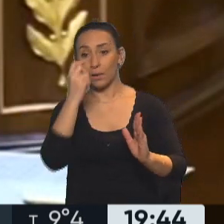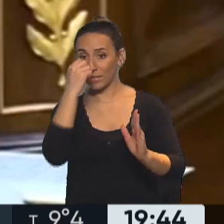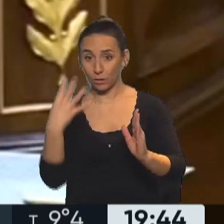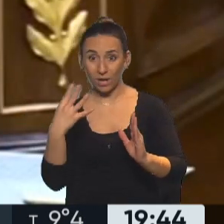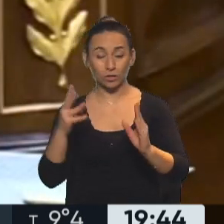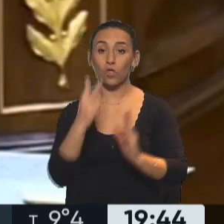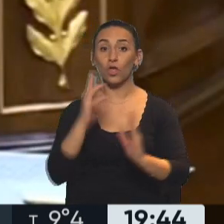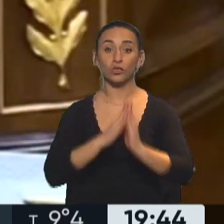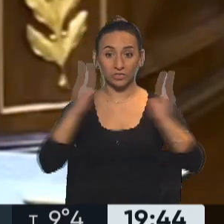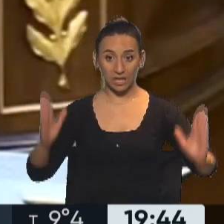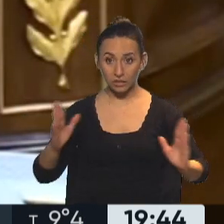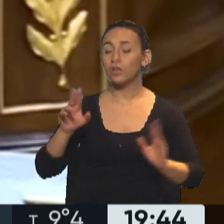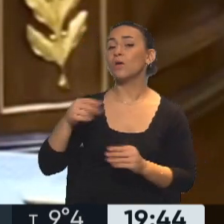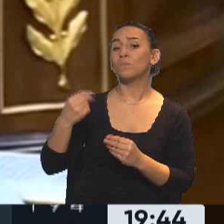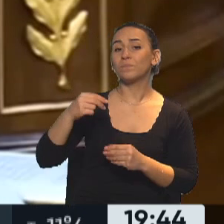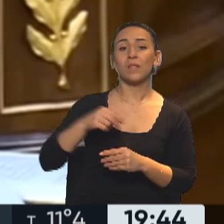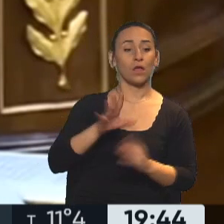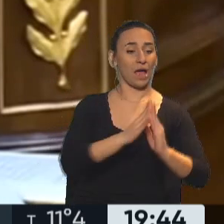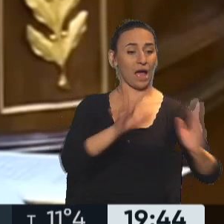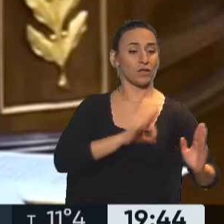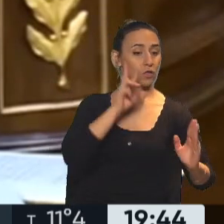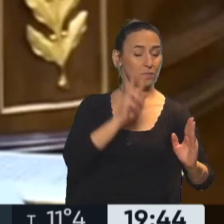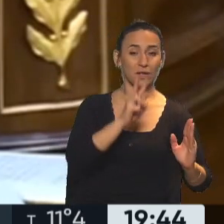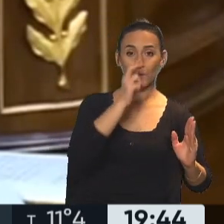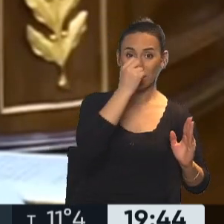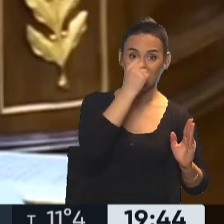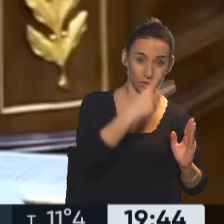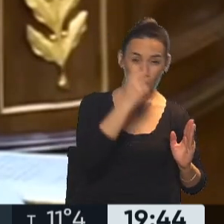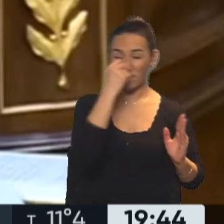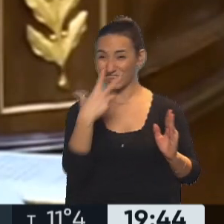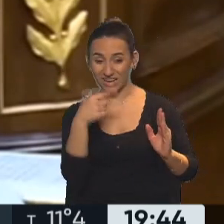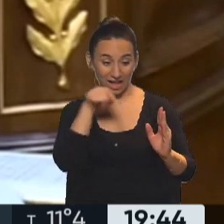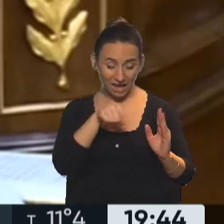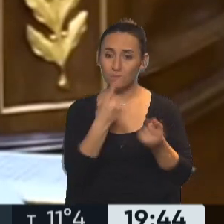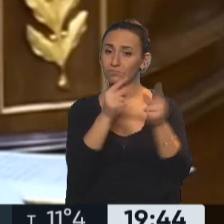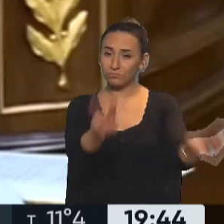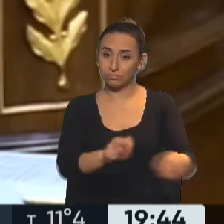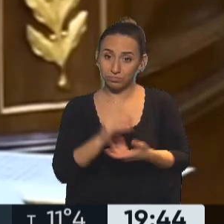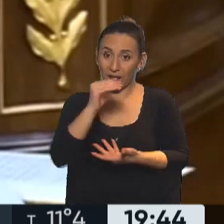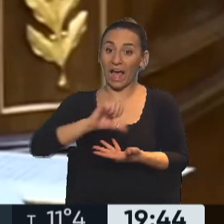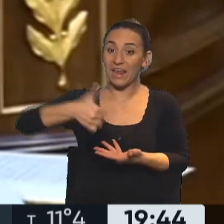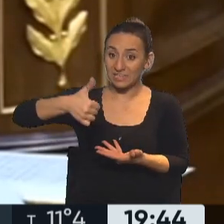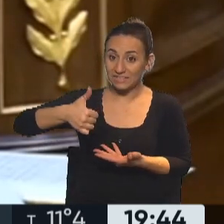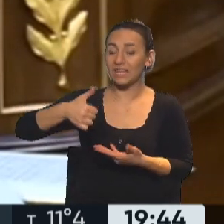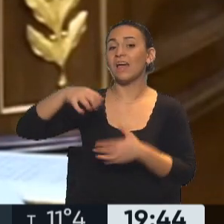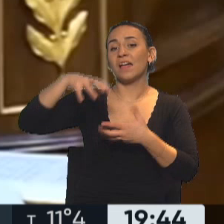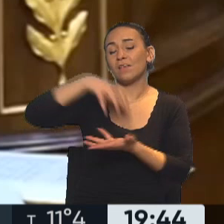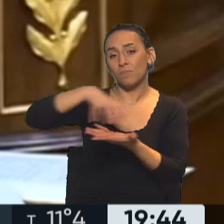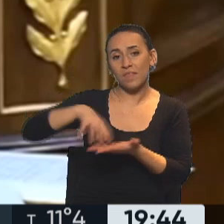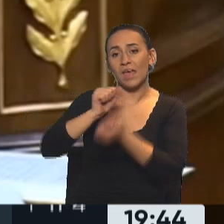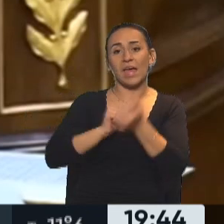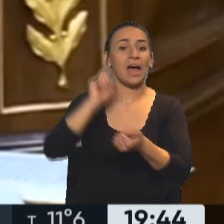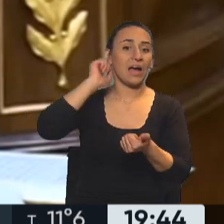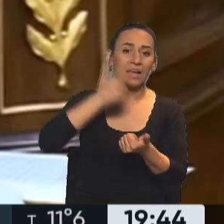a los beneficios extraordinarios obtenidos en el año 2022 y el año 2023 por los grupos dominantes en el sector eléctrico, gasista y